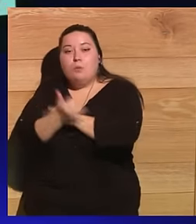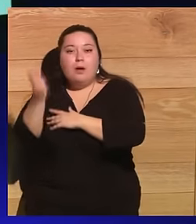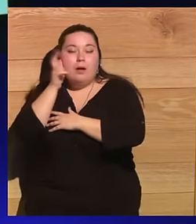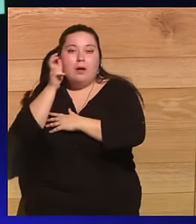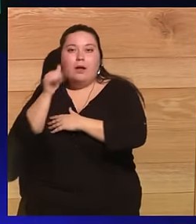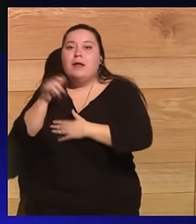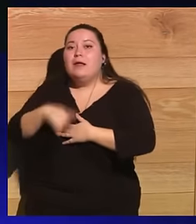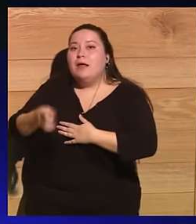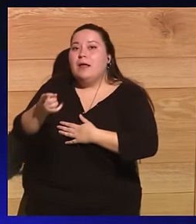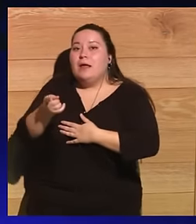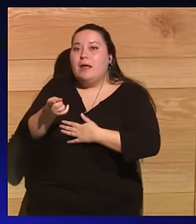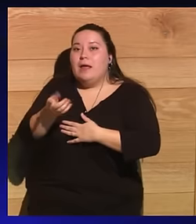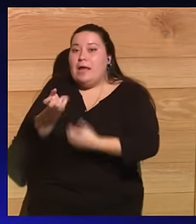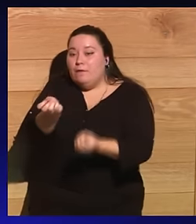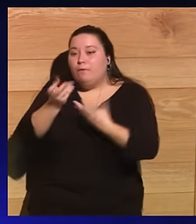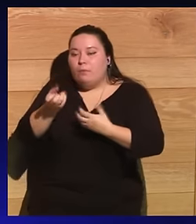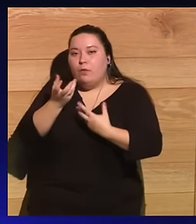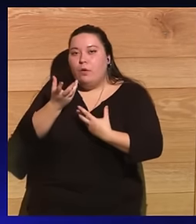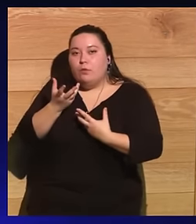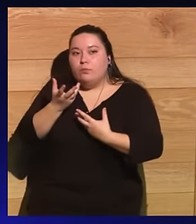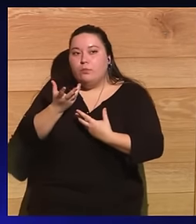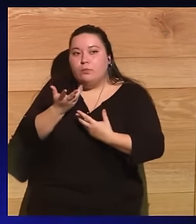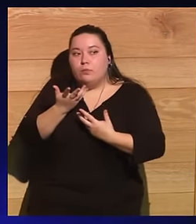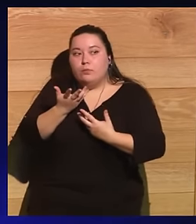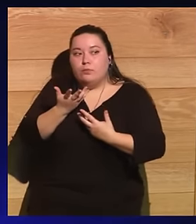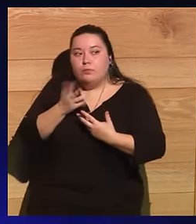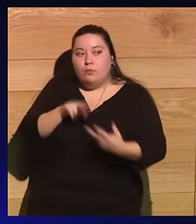la información se desarrolla